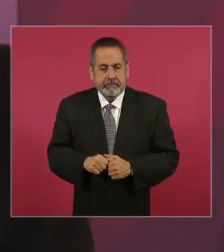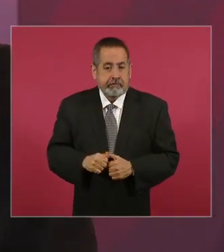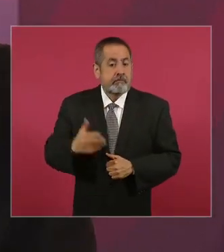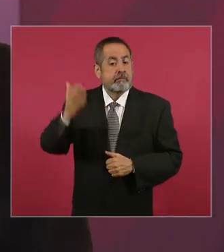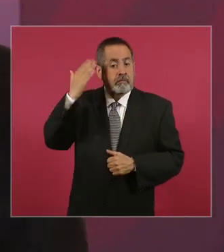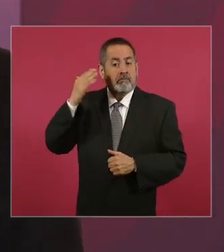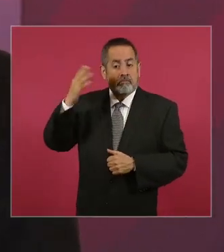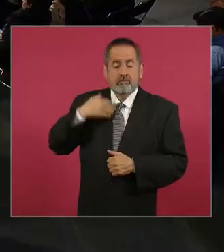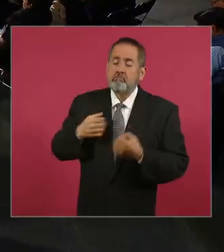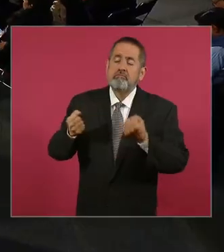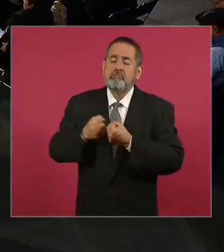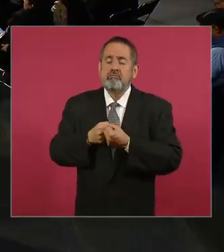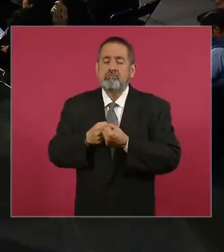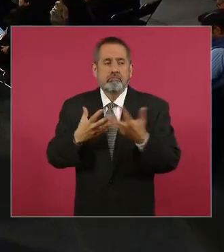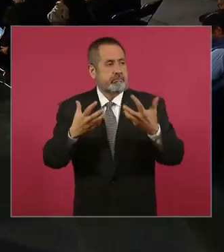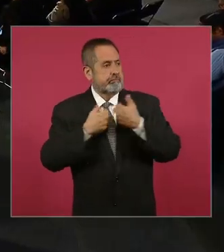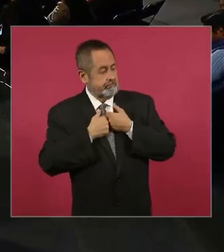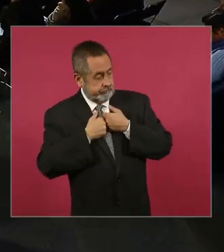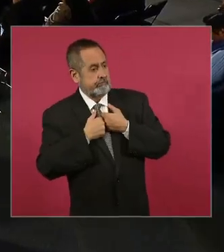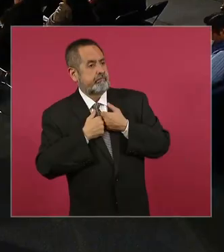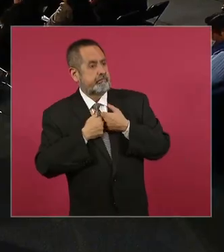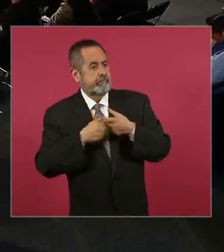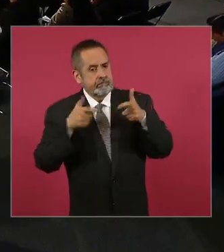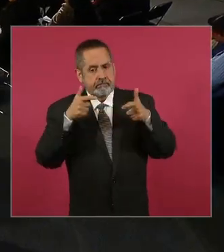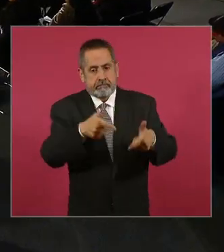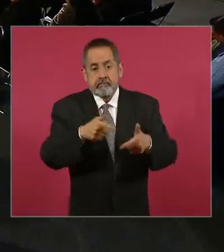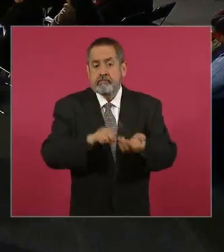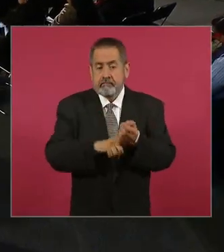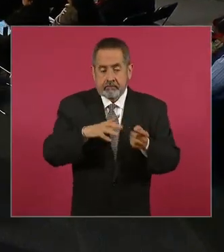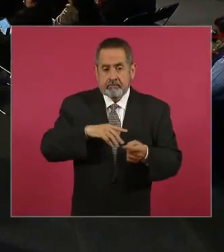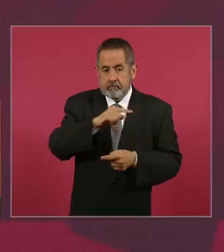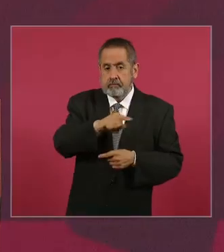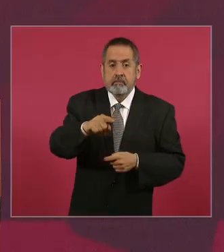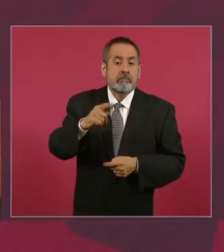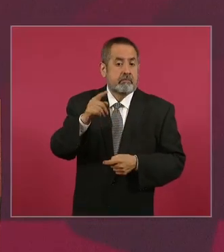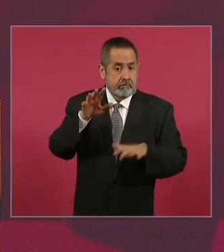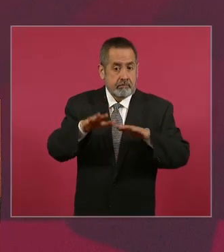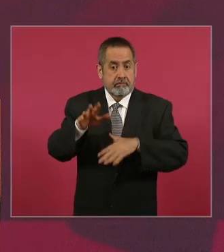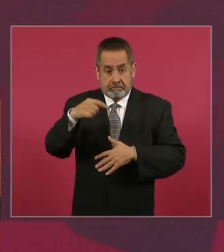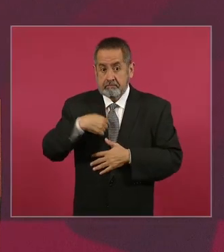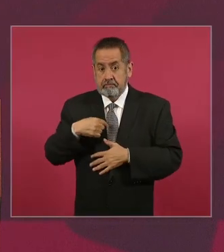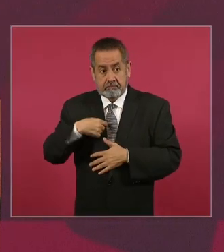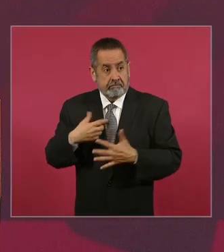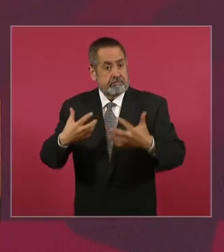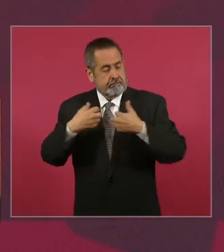paraban, sí habían retenes. Me tocó